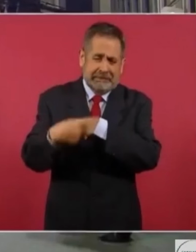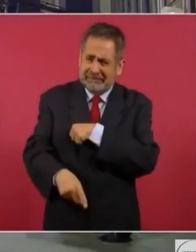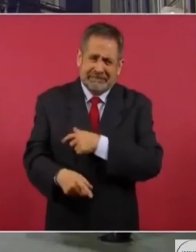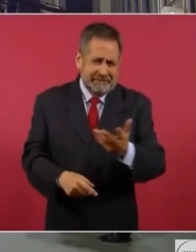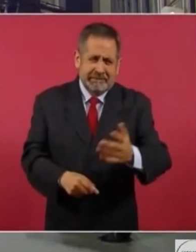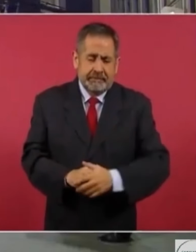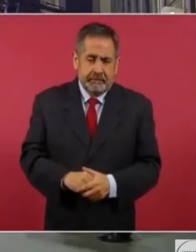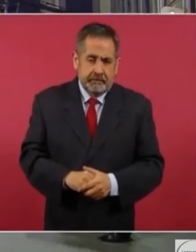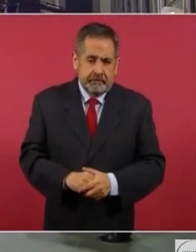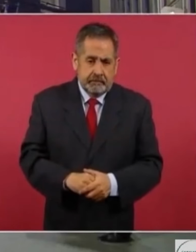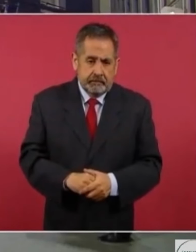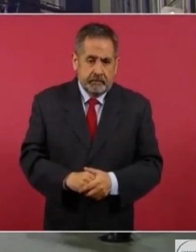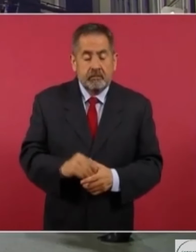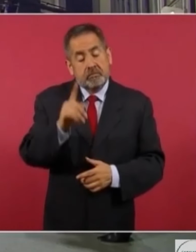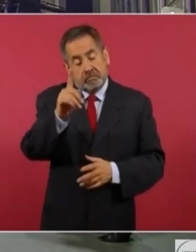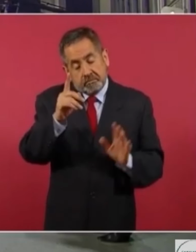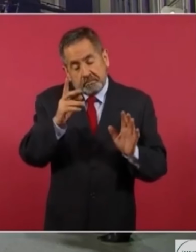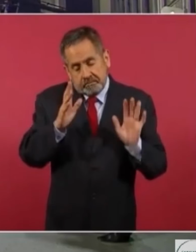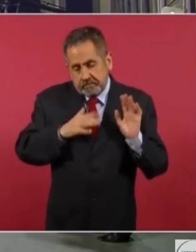Voy a decir algo que no sé